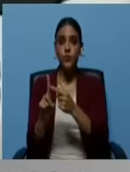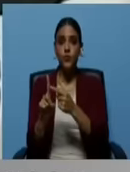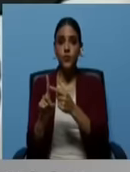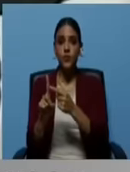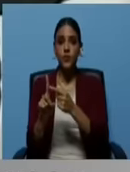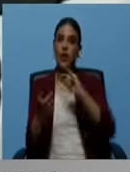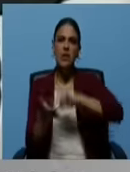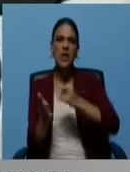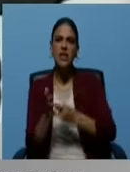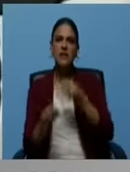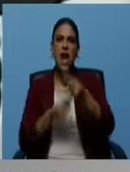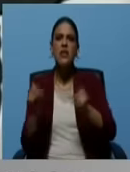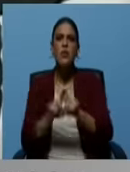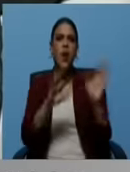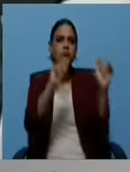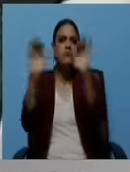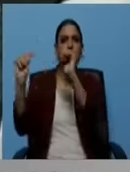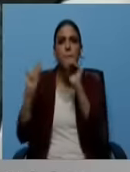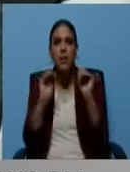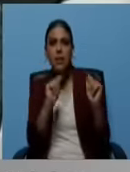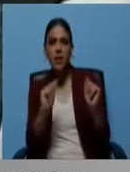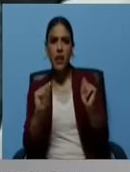escenificó su despedida, ¿no?,